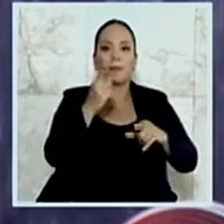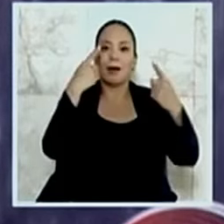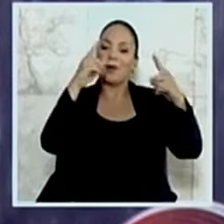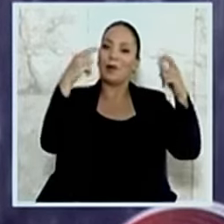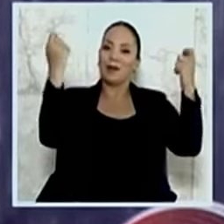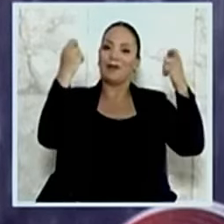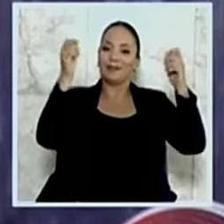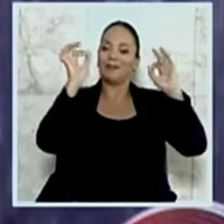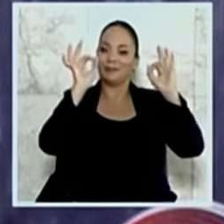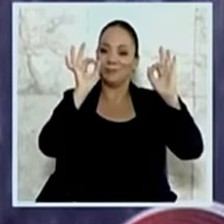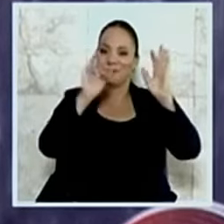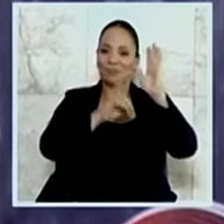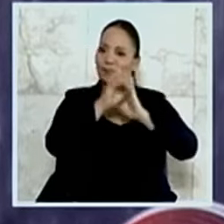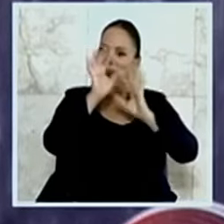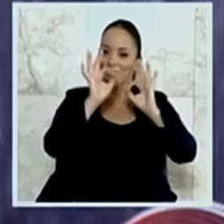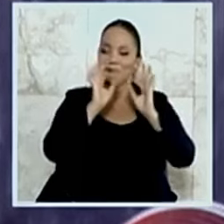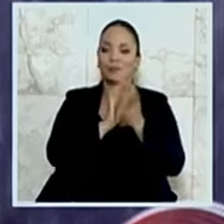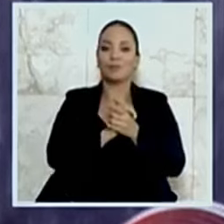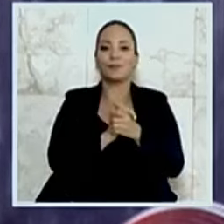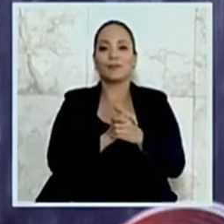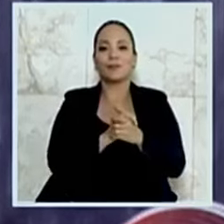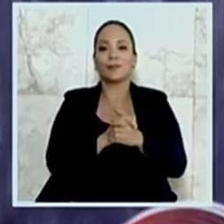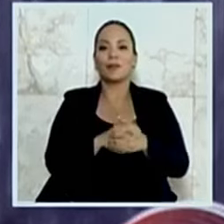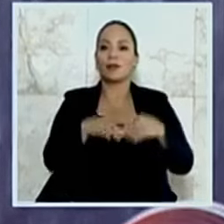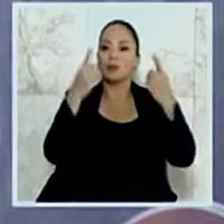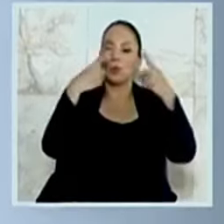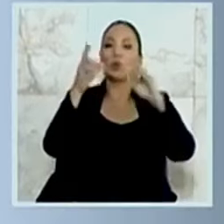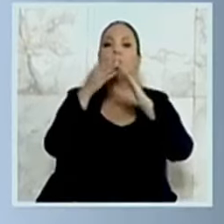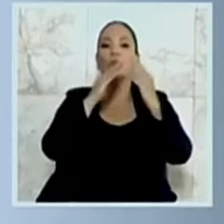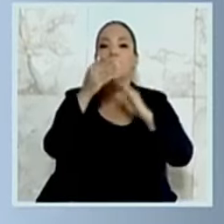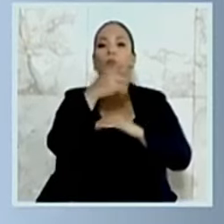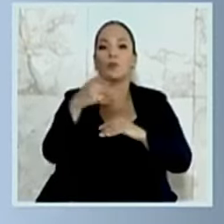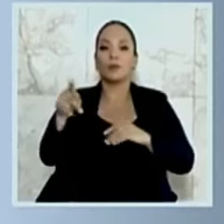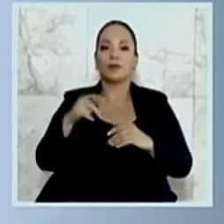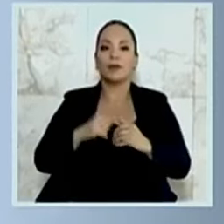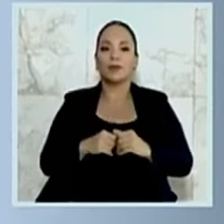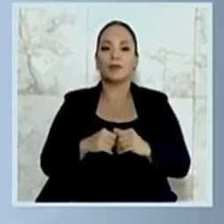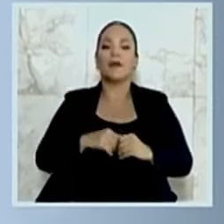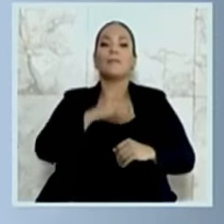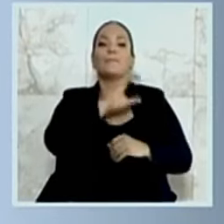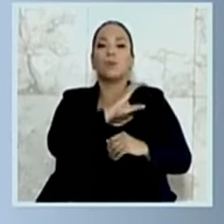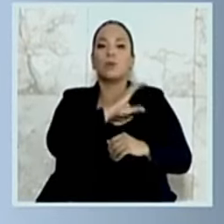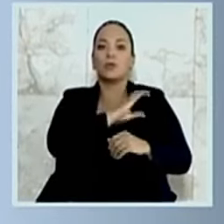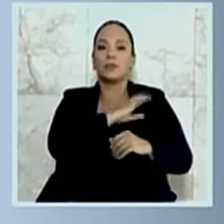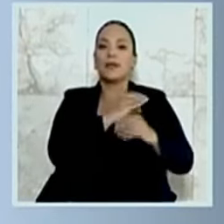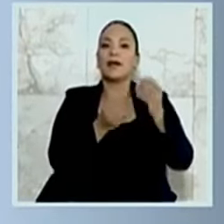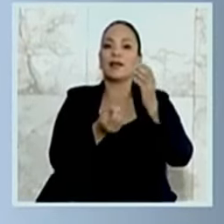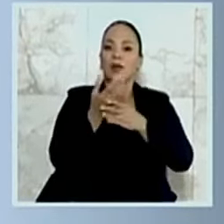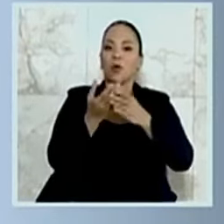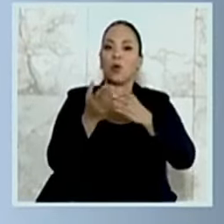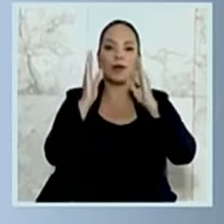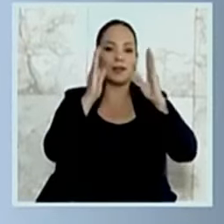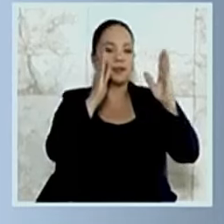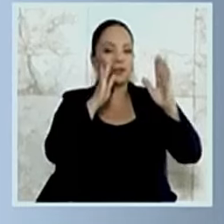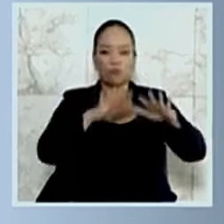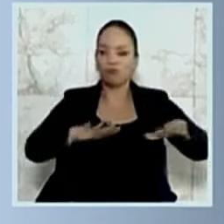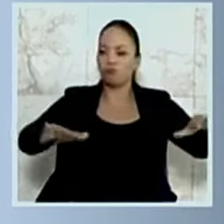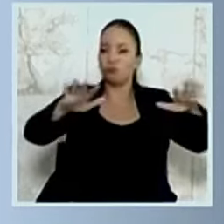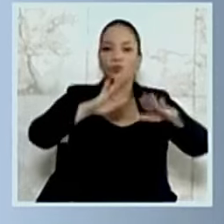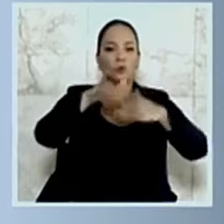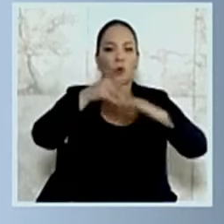una operación reforzada de más de 200 efectivos de policía creó el clima necesario para el desarrollo de esta